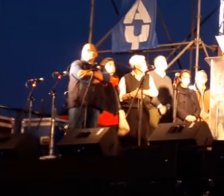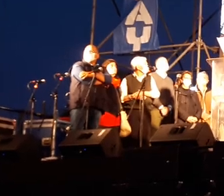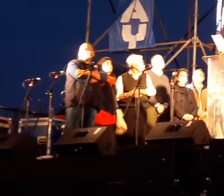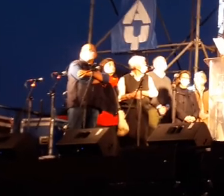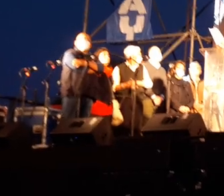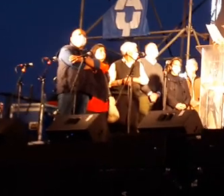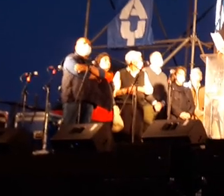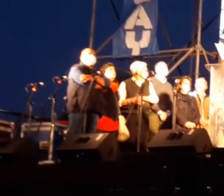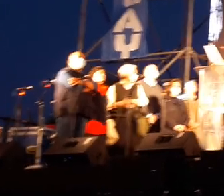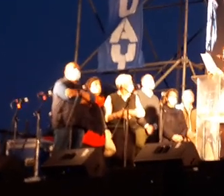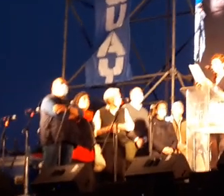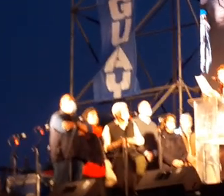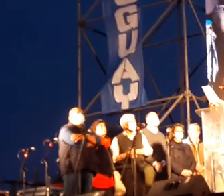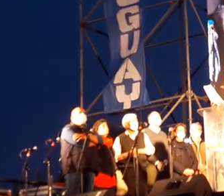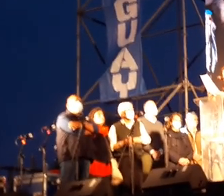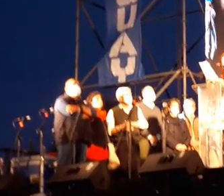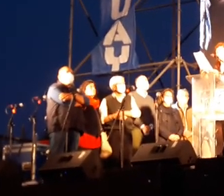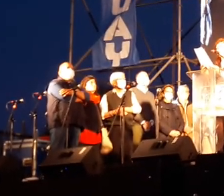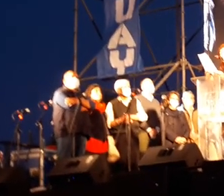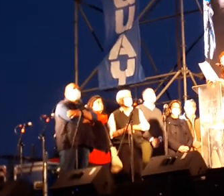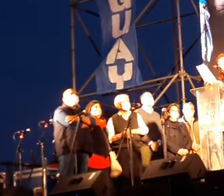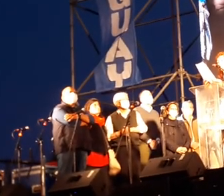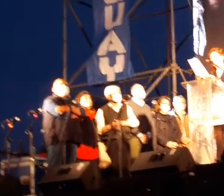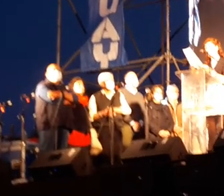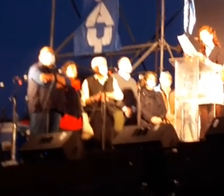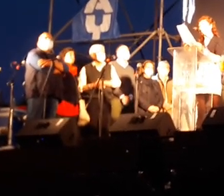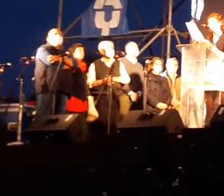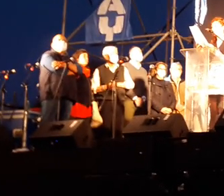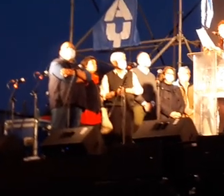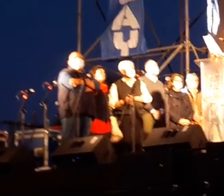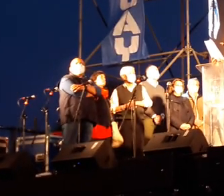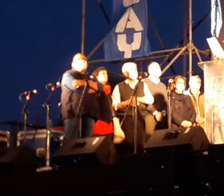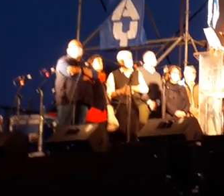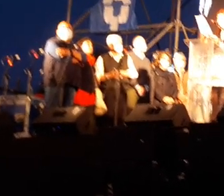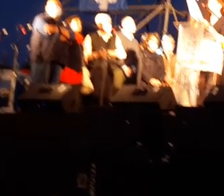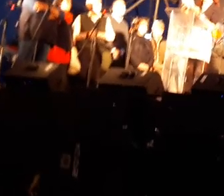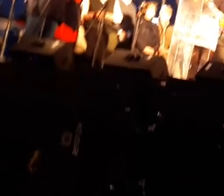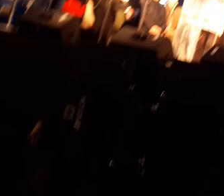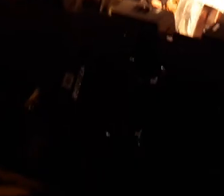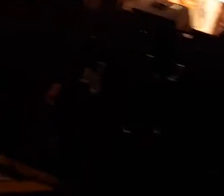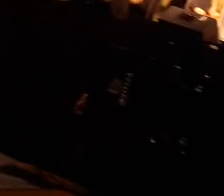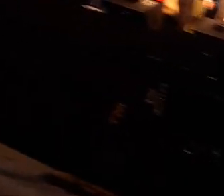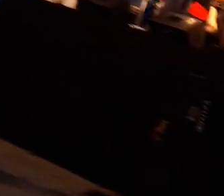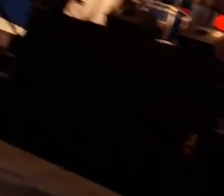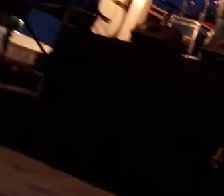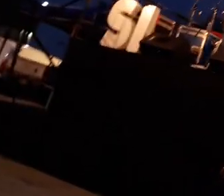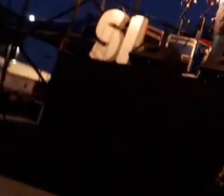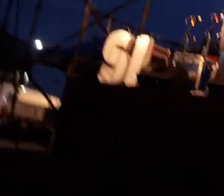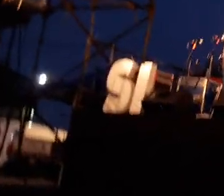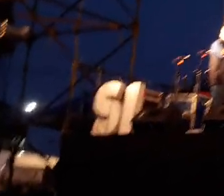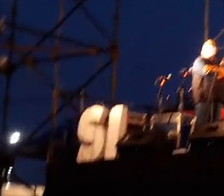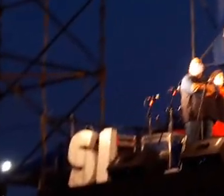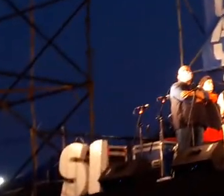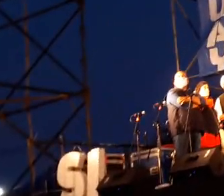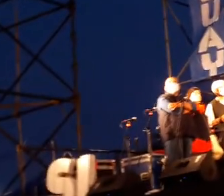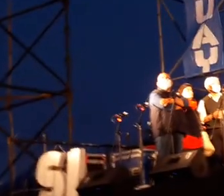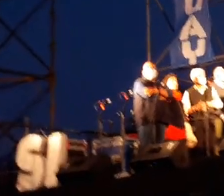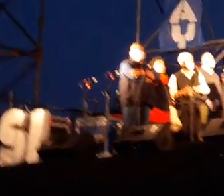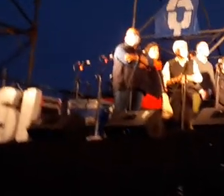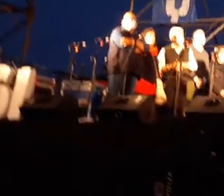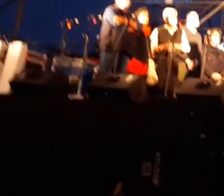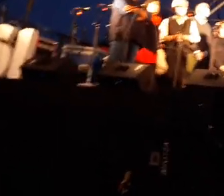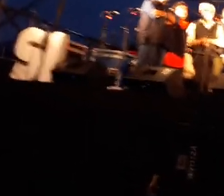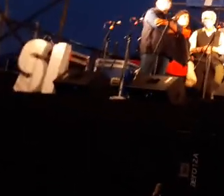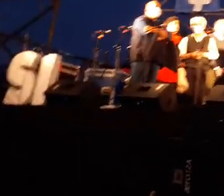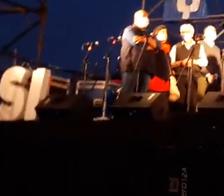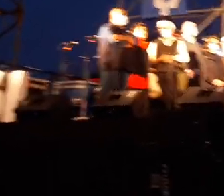economía. Ahora la nafta y el gasoil se ajustan todos los meses de acuerdo a una regla que el mismo gobierno manipula permanentemente.